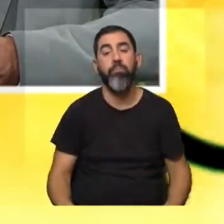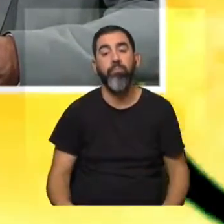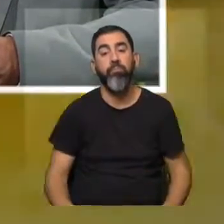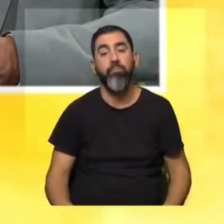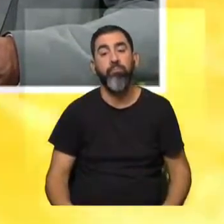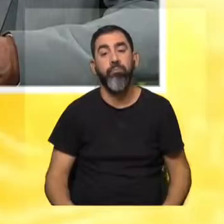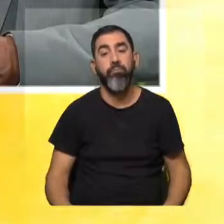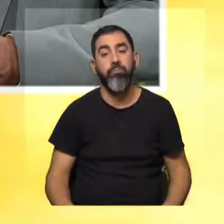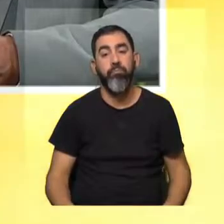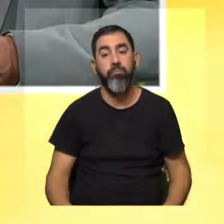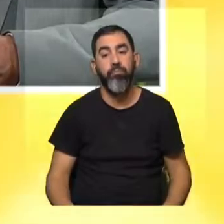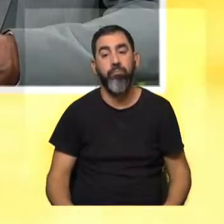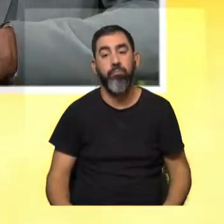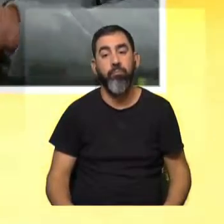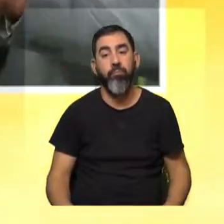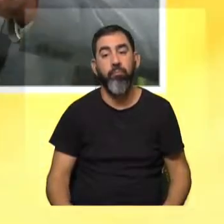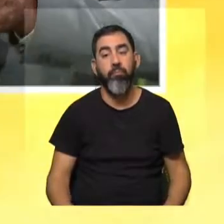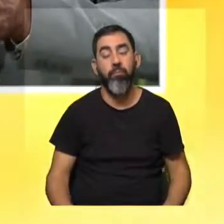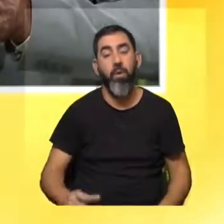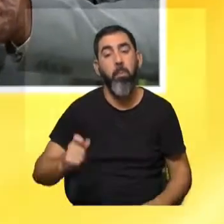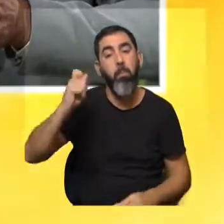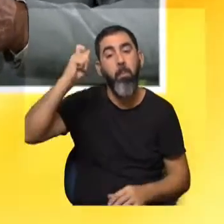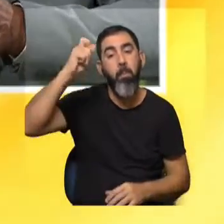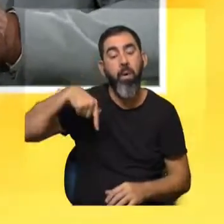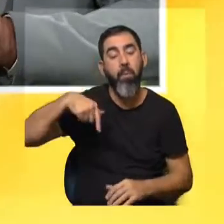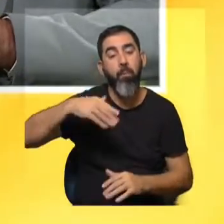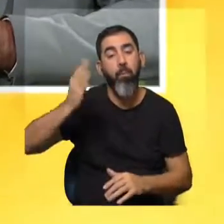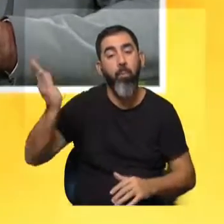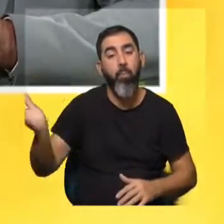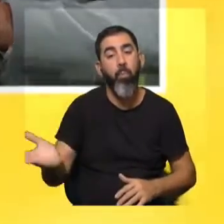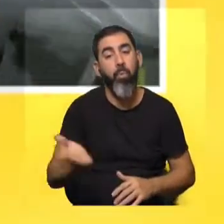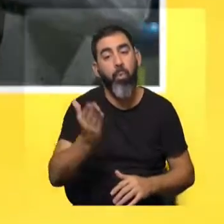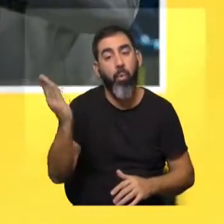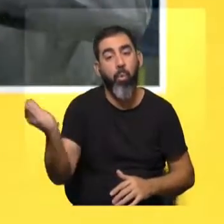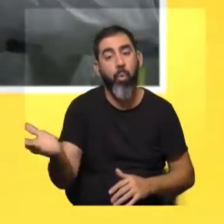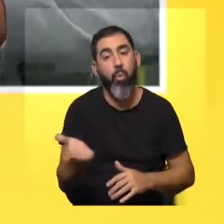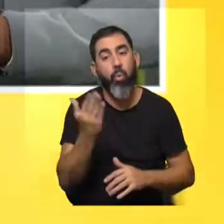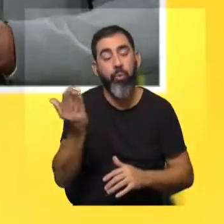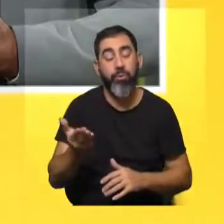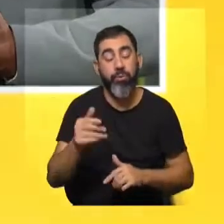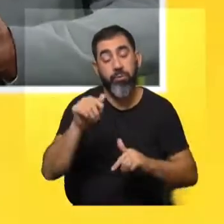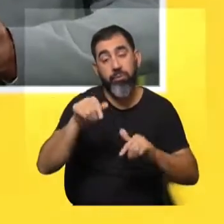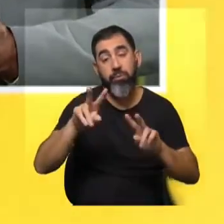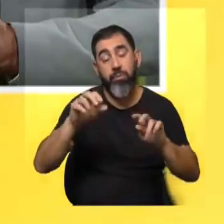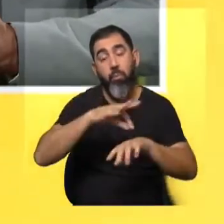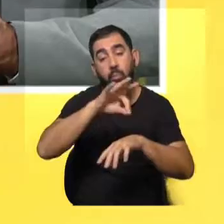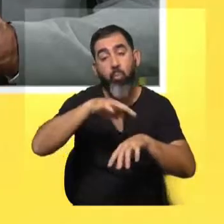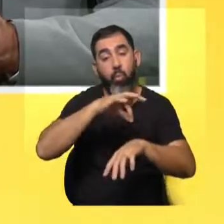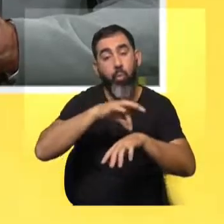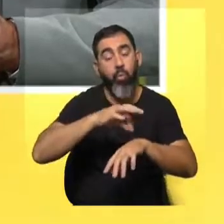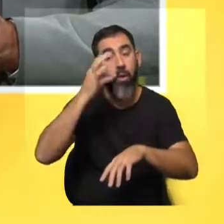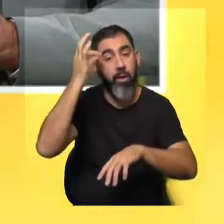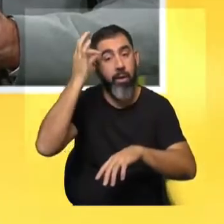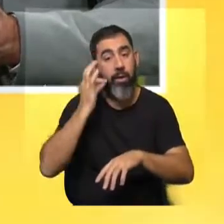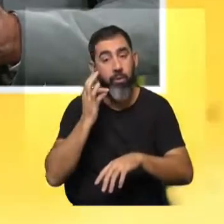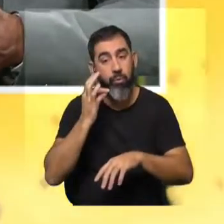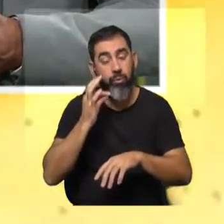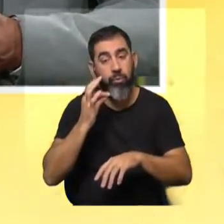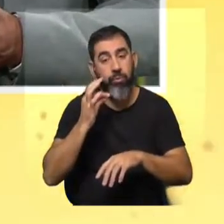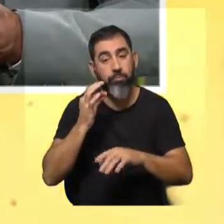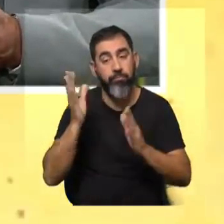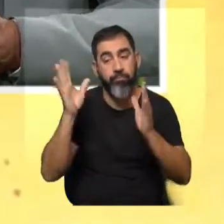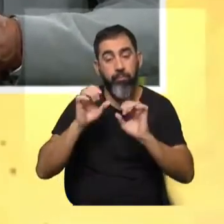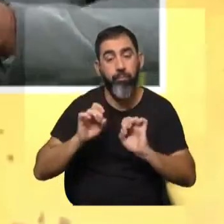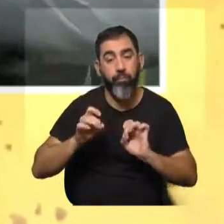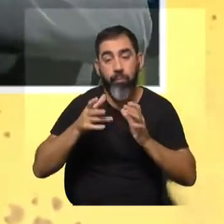principalmente la estrategia es producir, bueno, en este caso mosquitos estériles que entonces impidan la